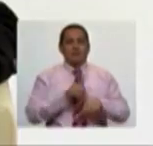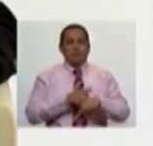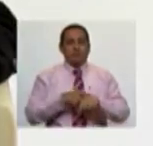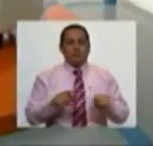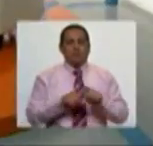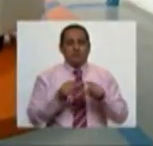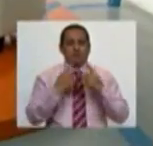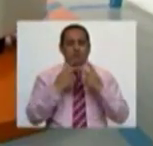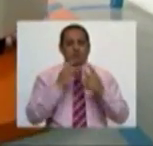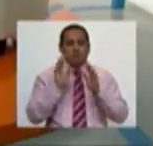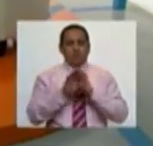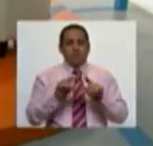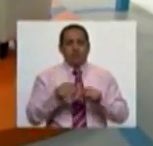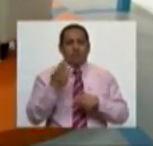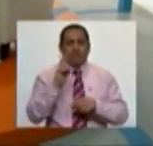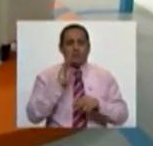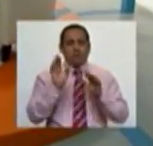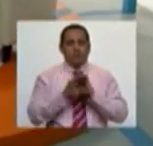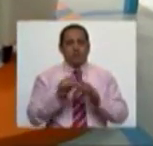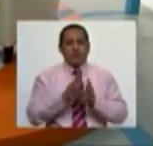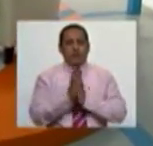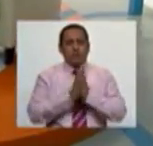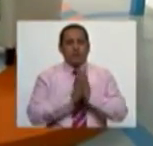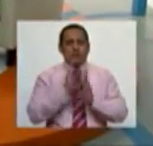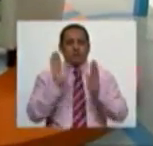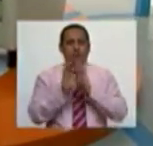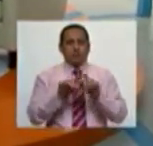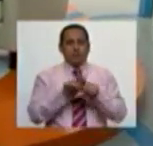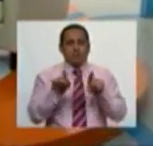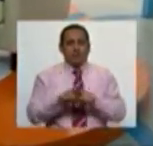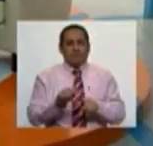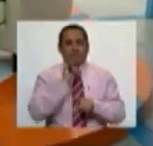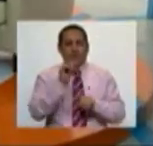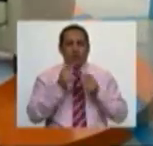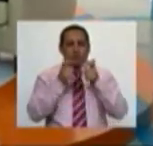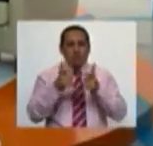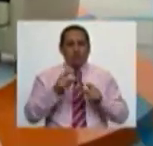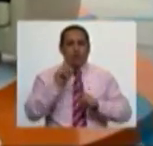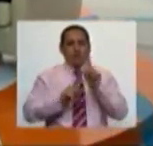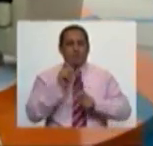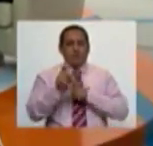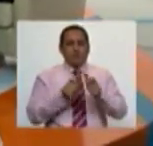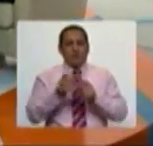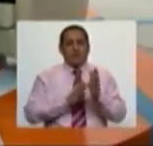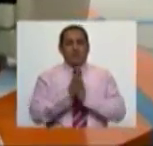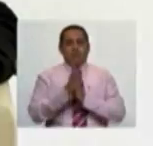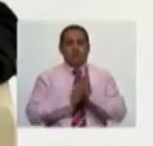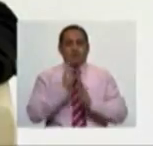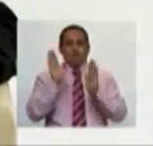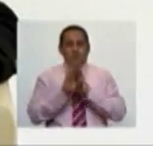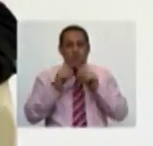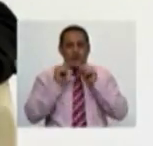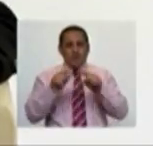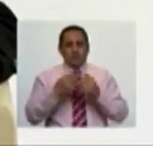cada momento. Estamos frente a un delincuente que aprovecha el descuido, que aprovecha la improvisación, que